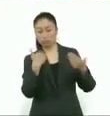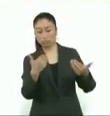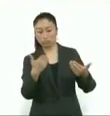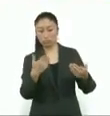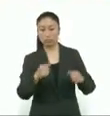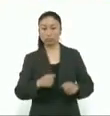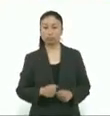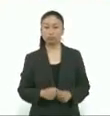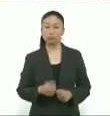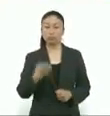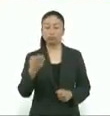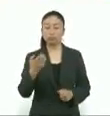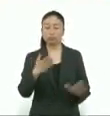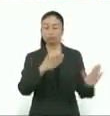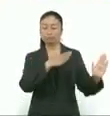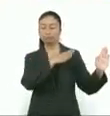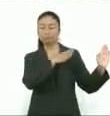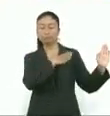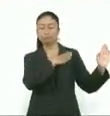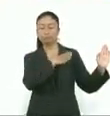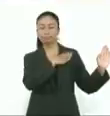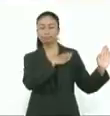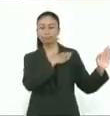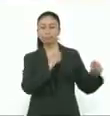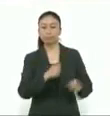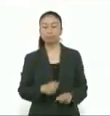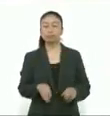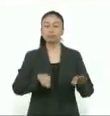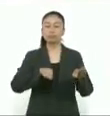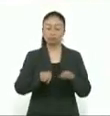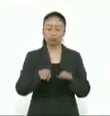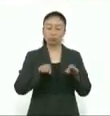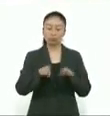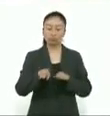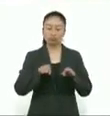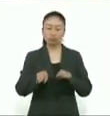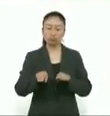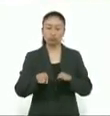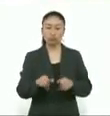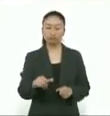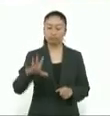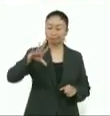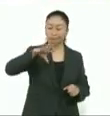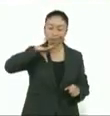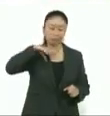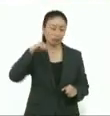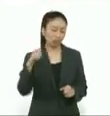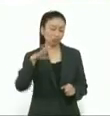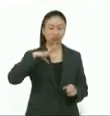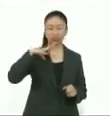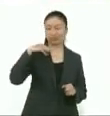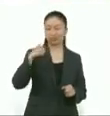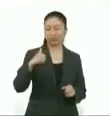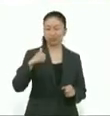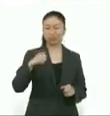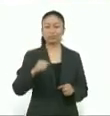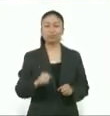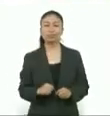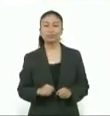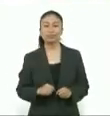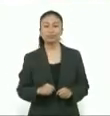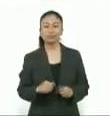Ese es nuestro compromiso. Vamos a trabajar, a redoblar esfuerzos